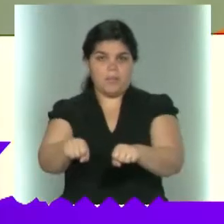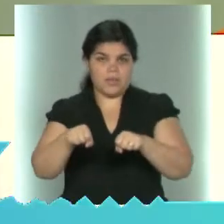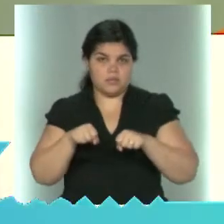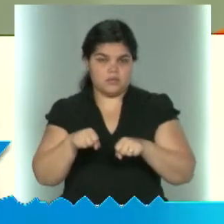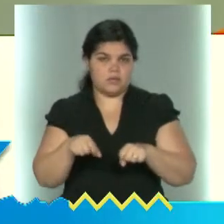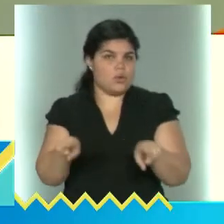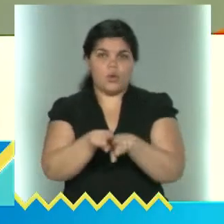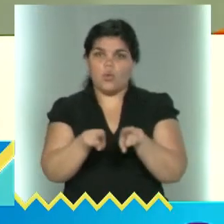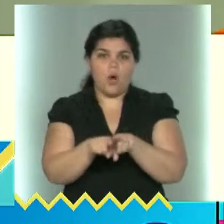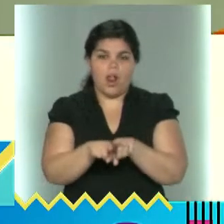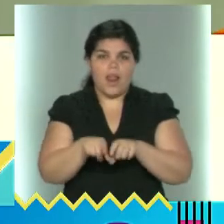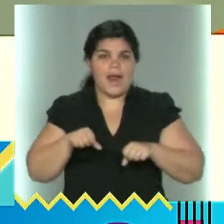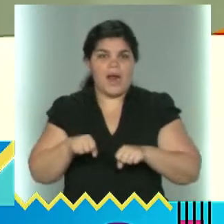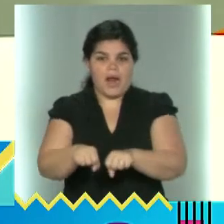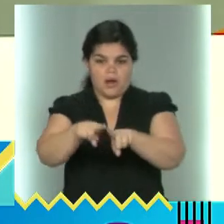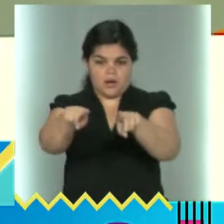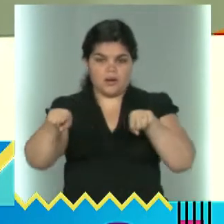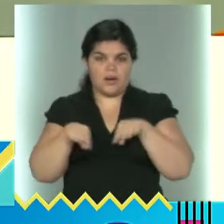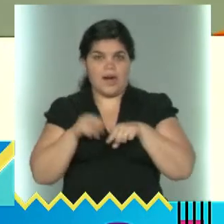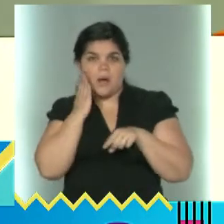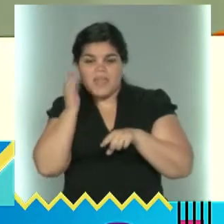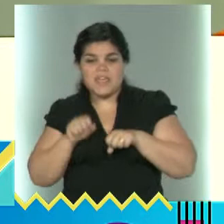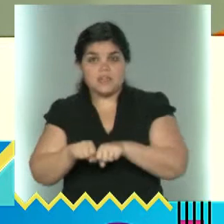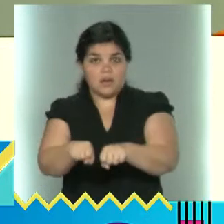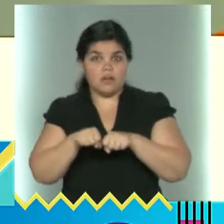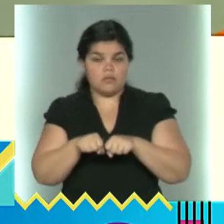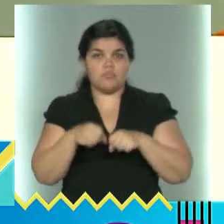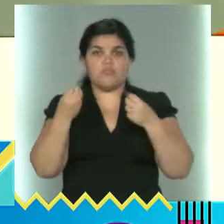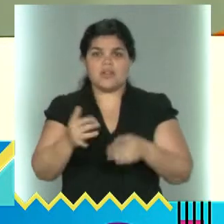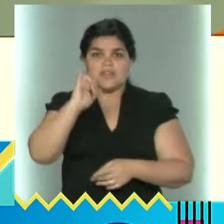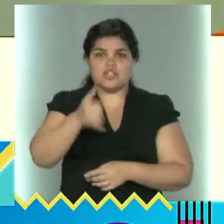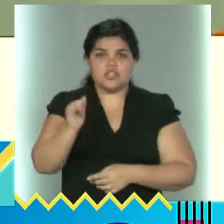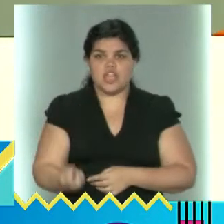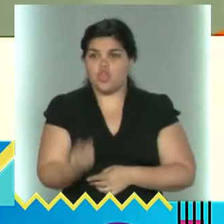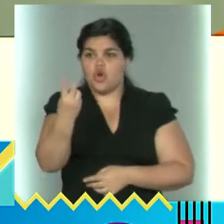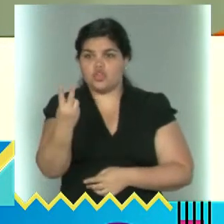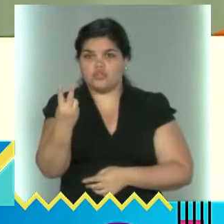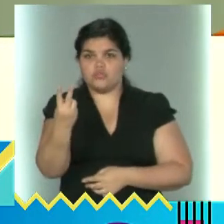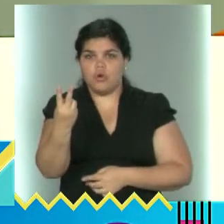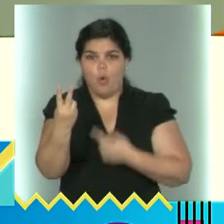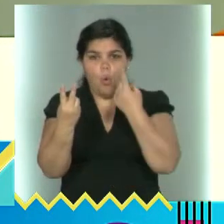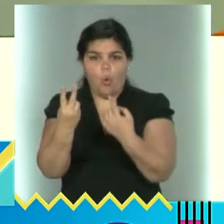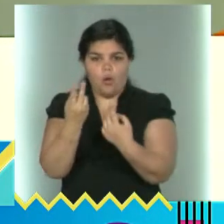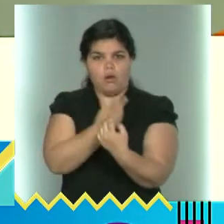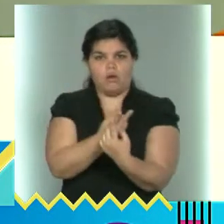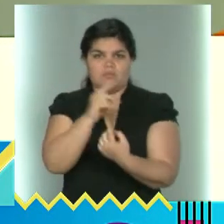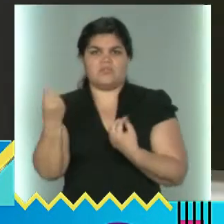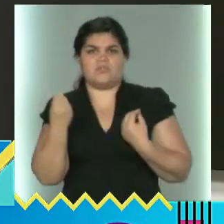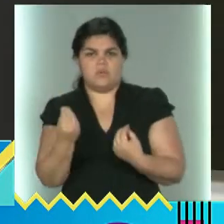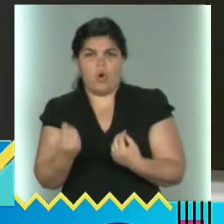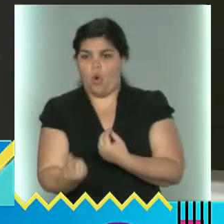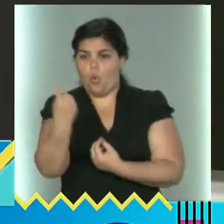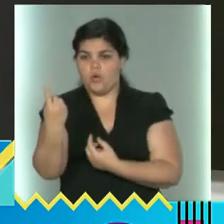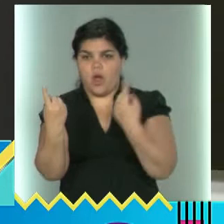lo de la camilla, yo decía, ¿por qué sí o sí tiene que haber 2 personas para trasladar a una? Si una debería ser capaz de trasladar a otra.